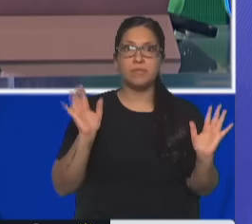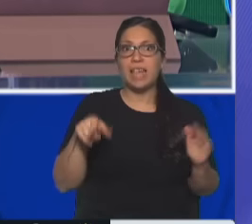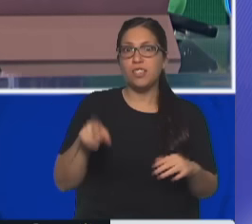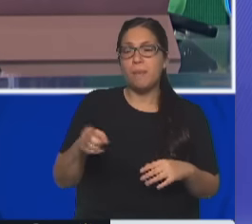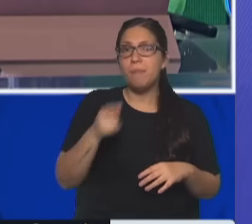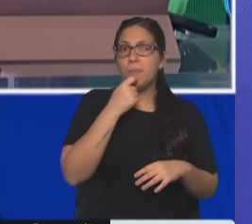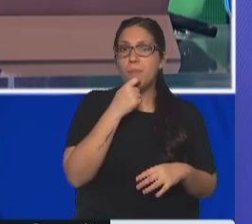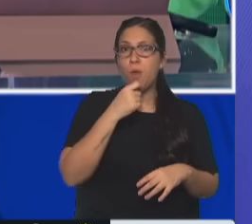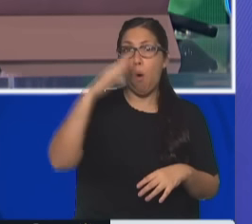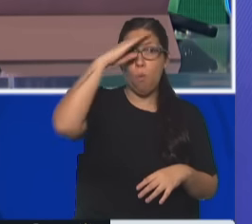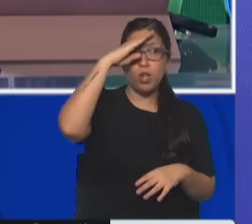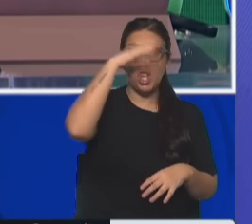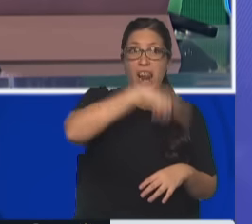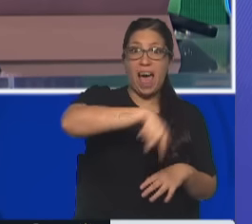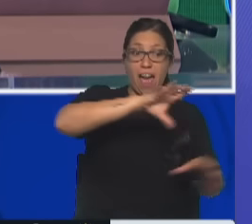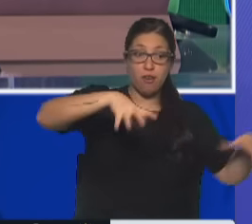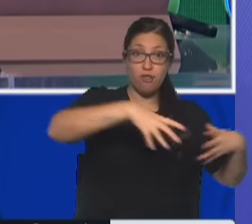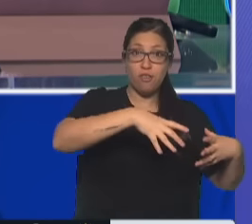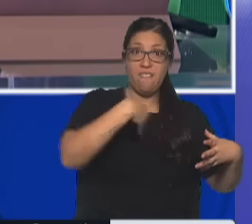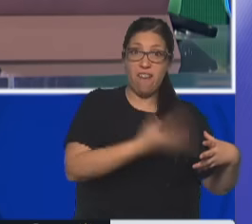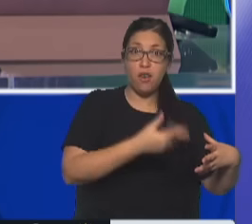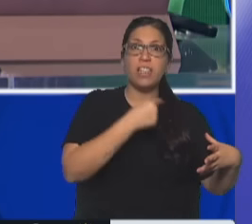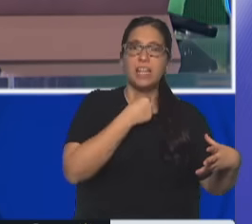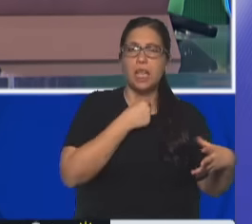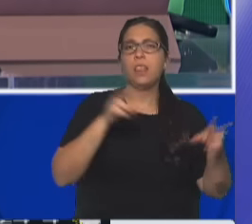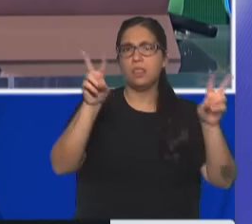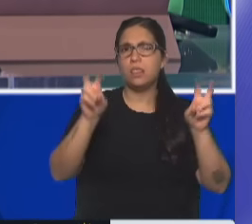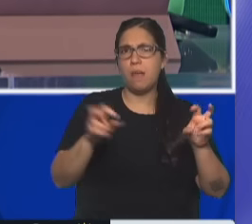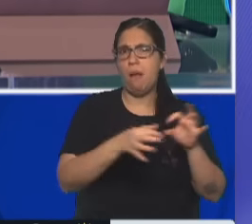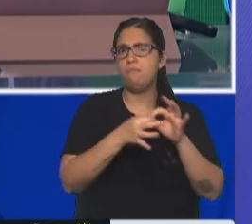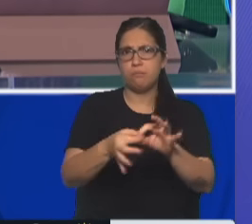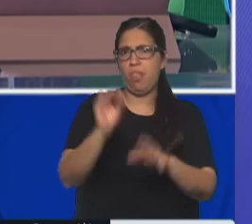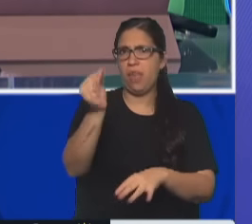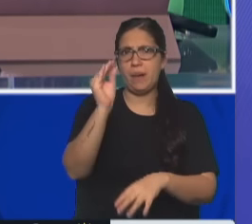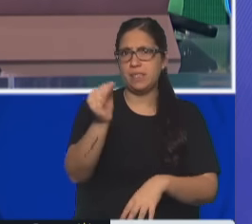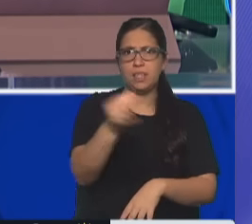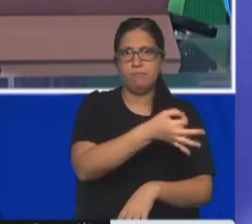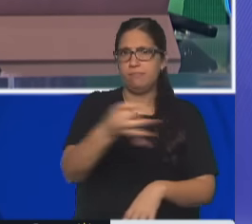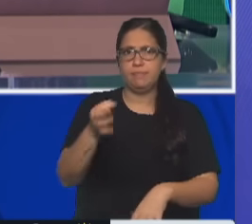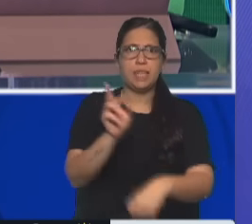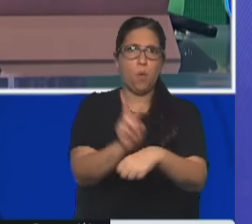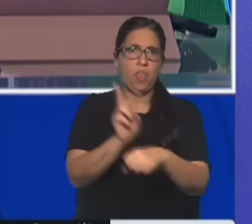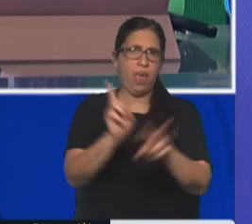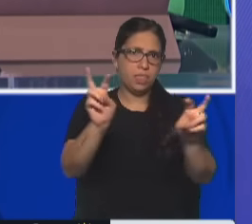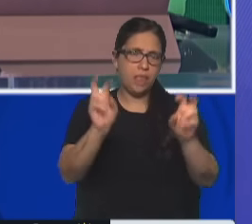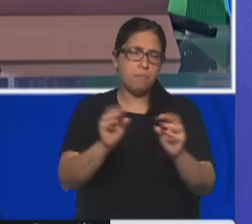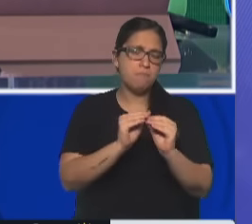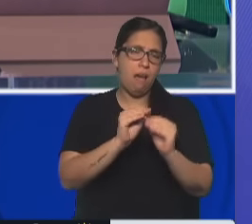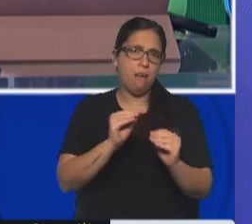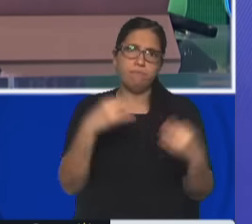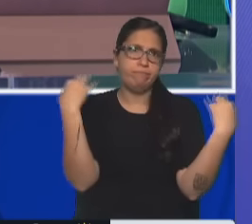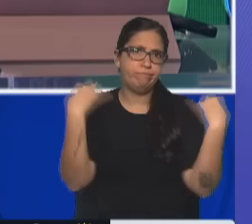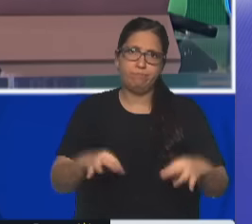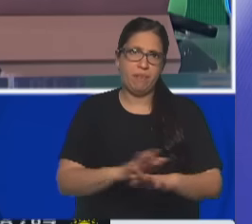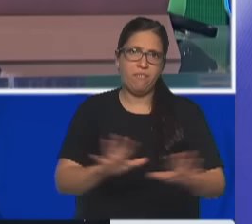busca el bolsonarismo es poner en agenda un tema que es parte de la agenda brasileña, como tiene que ver la seguridad o las